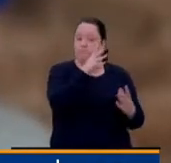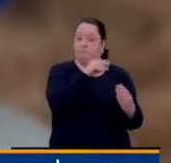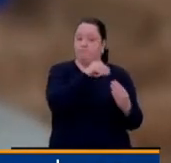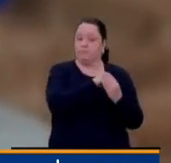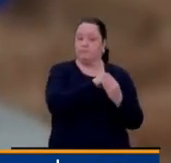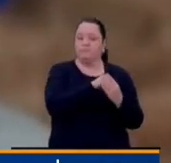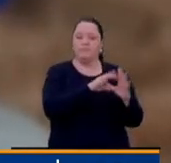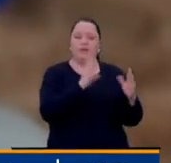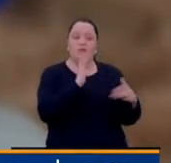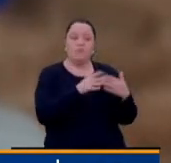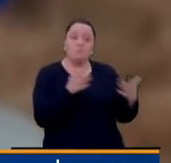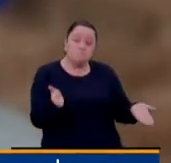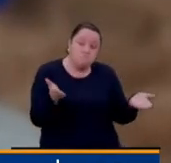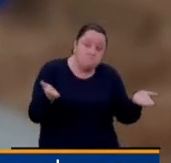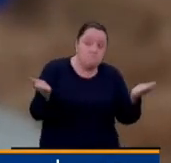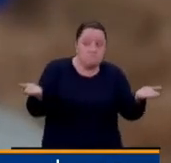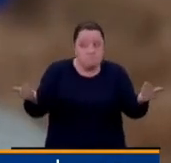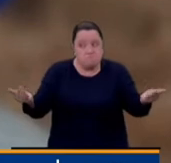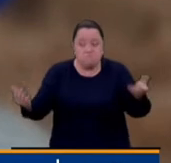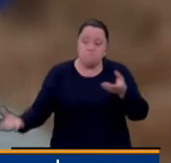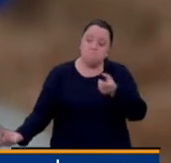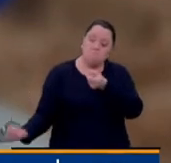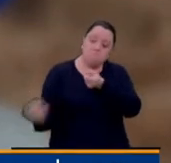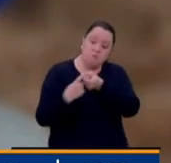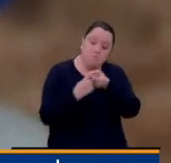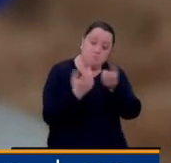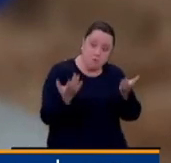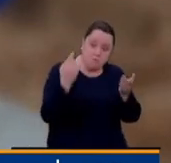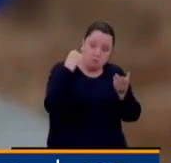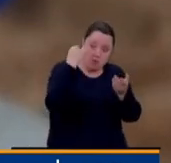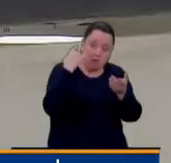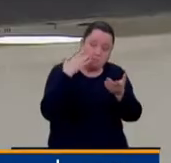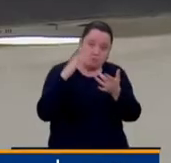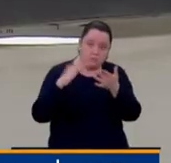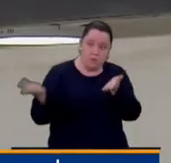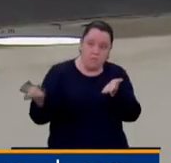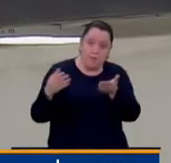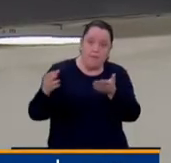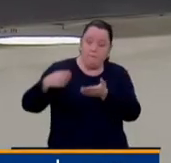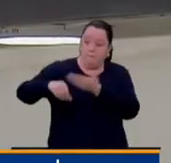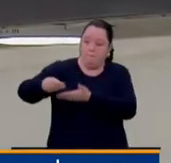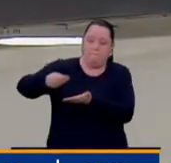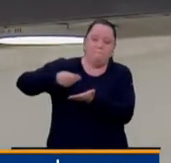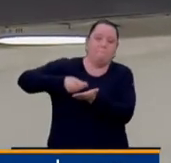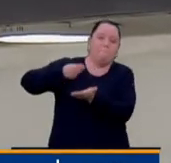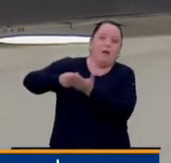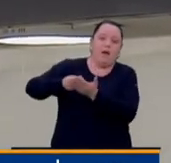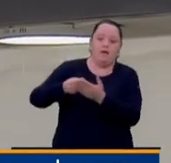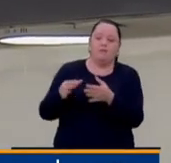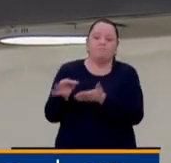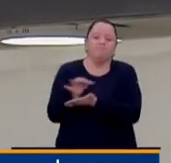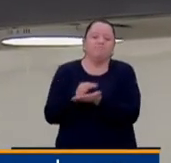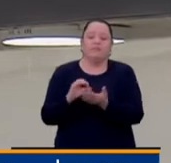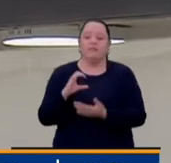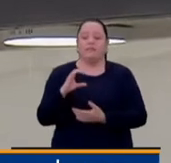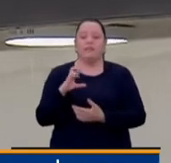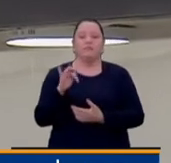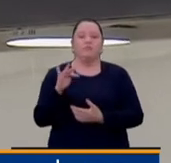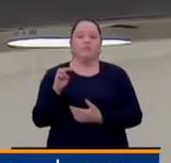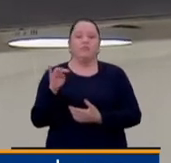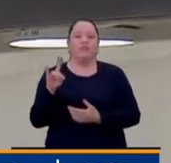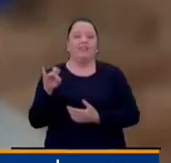de incentivar que la gente se una al modelo pagándoles, en este caso con criptomonedas, pero al final del día lo que estoy